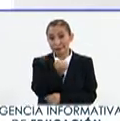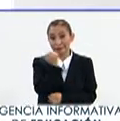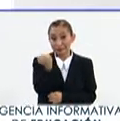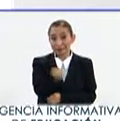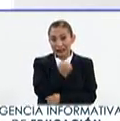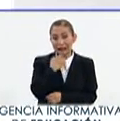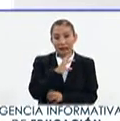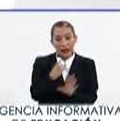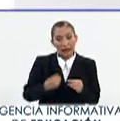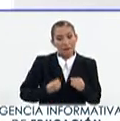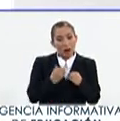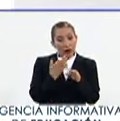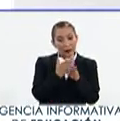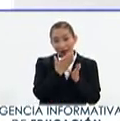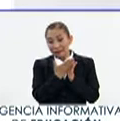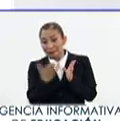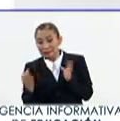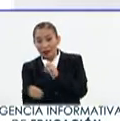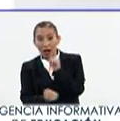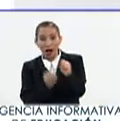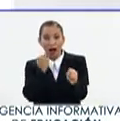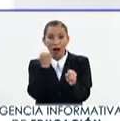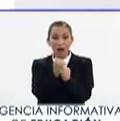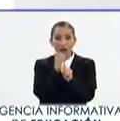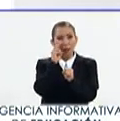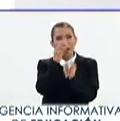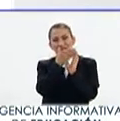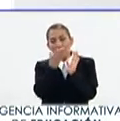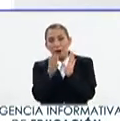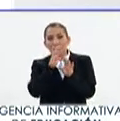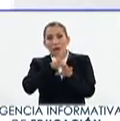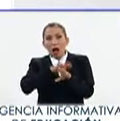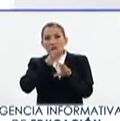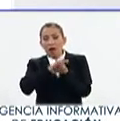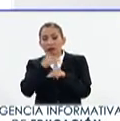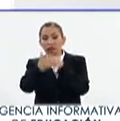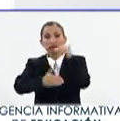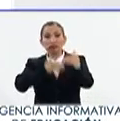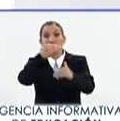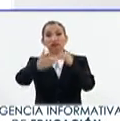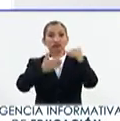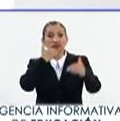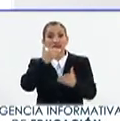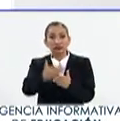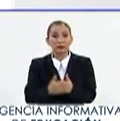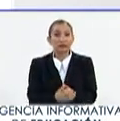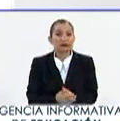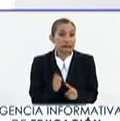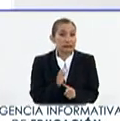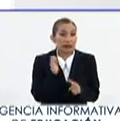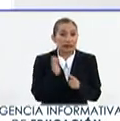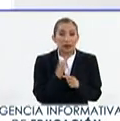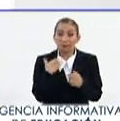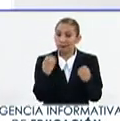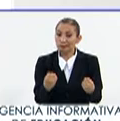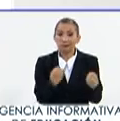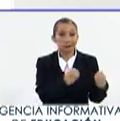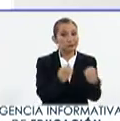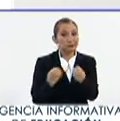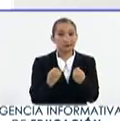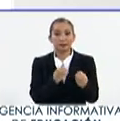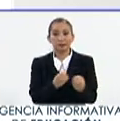Afortunadamente hemos estado viviendo en estos años un periodo de crecimiento muy acelerado, y entonces pues estamos muy